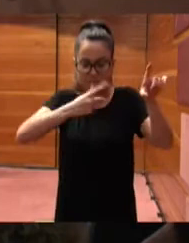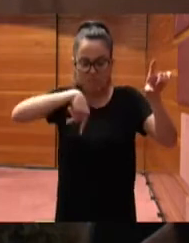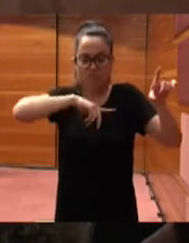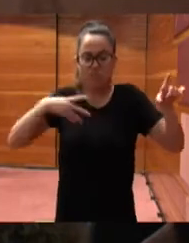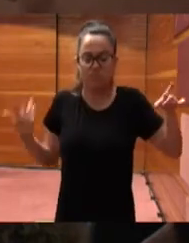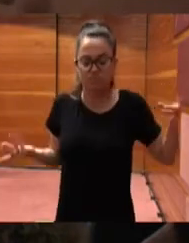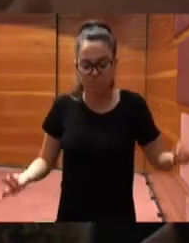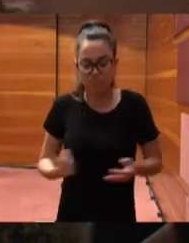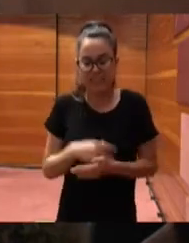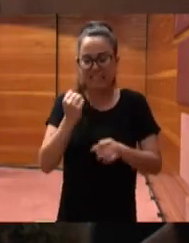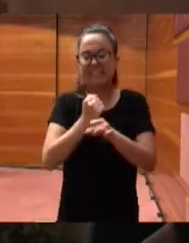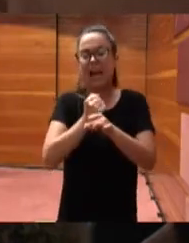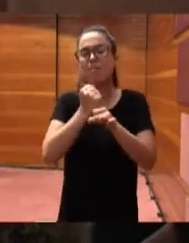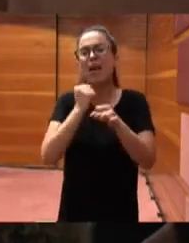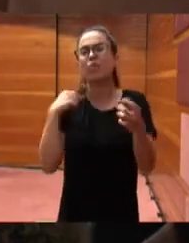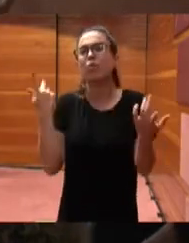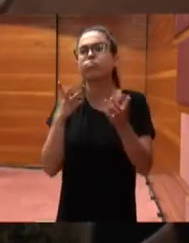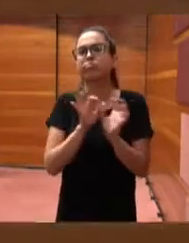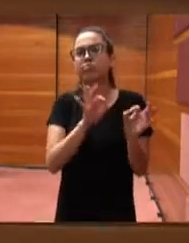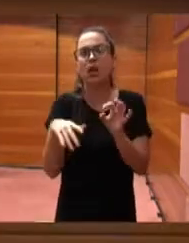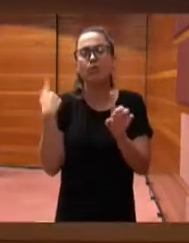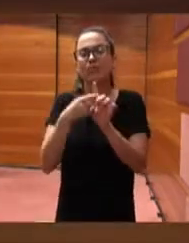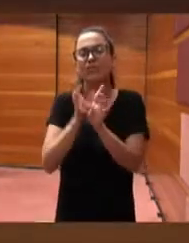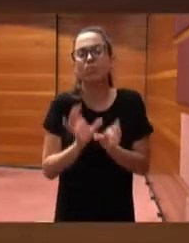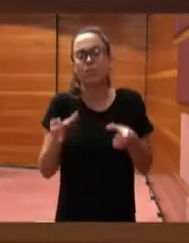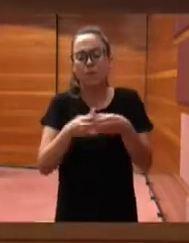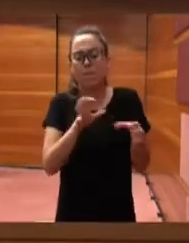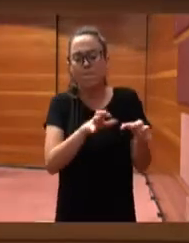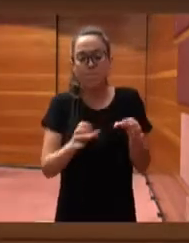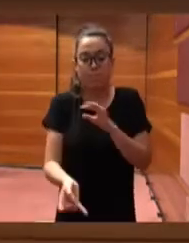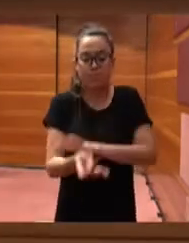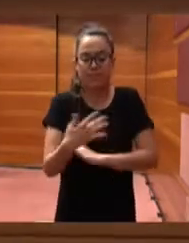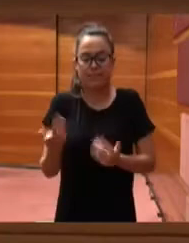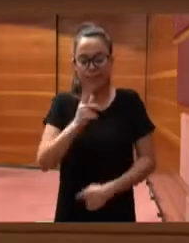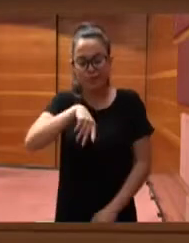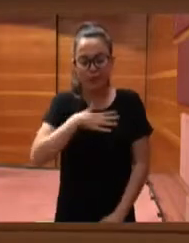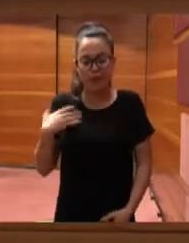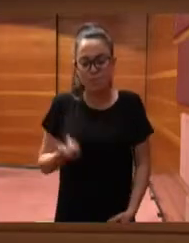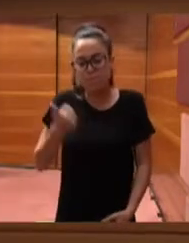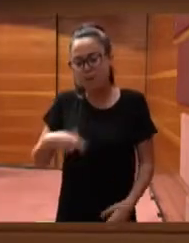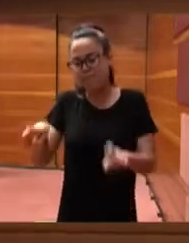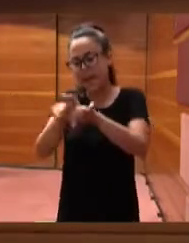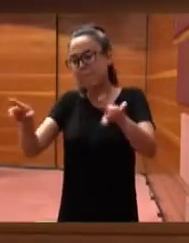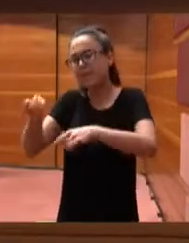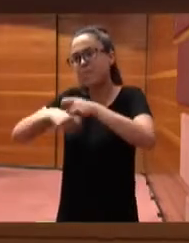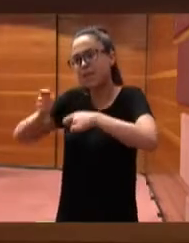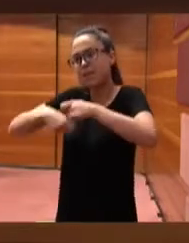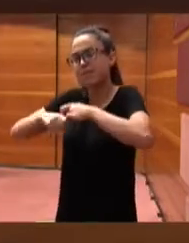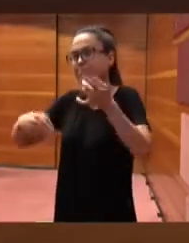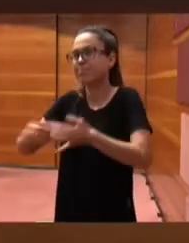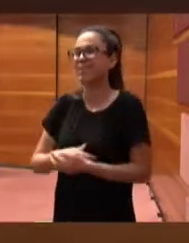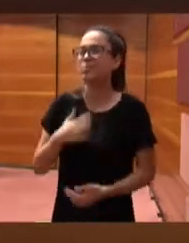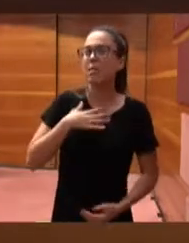para constituir un grupo y que trabaje bien y tal, sino suelen ser cosas más vendibles en prensa, pero que para mí son